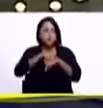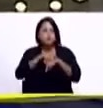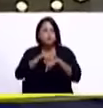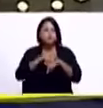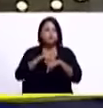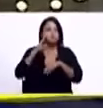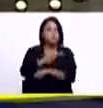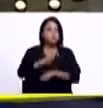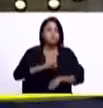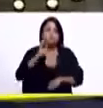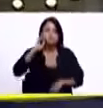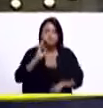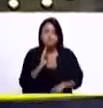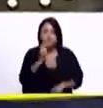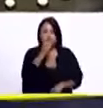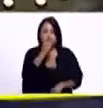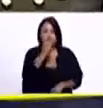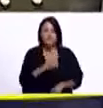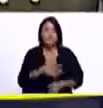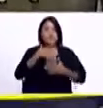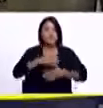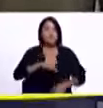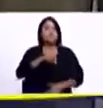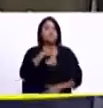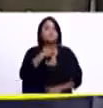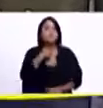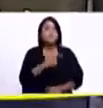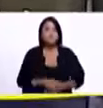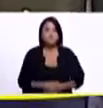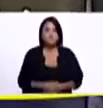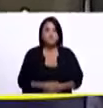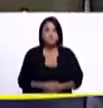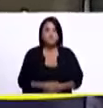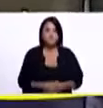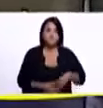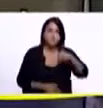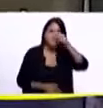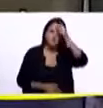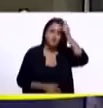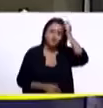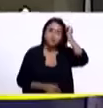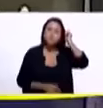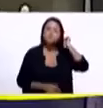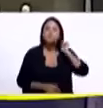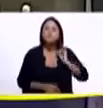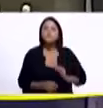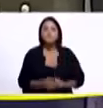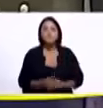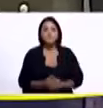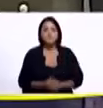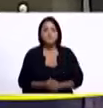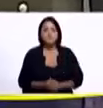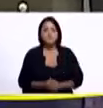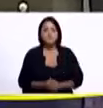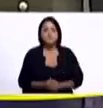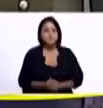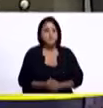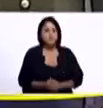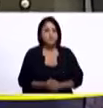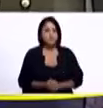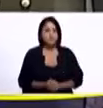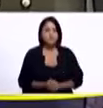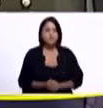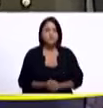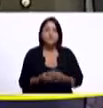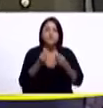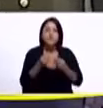Guardia Nacional Bolivariana, Milicia Nacional Bolivariana, al segundo comandante del CEO, ya listos y preparados para el